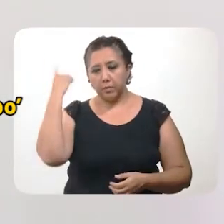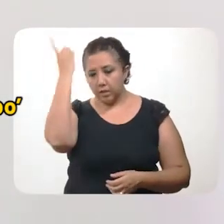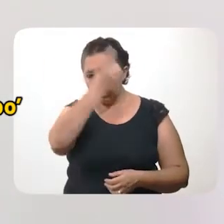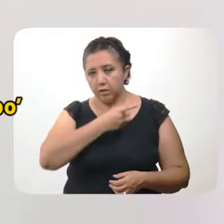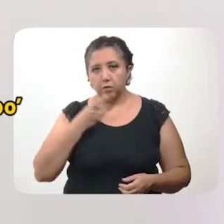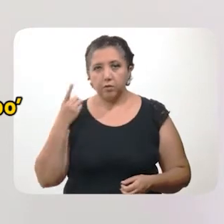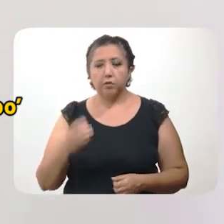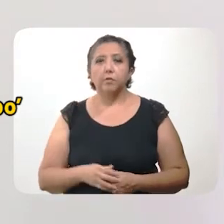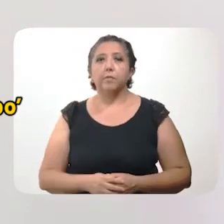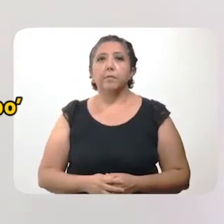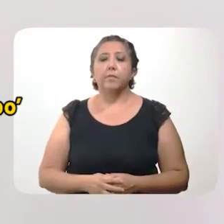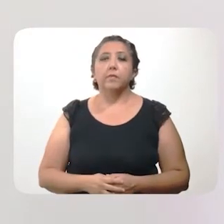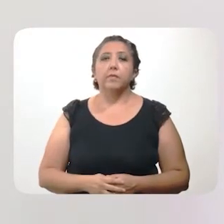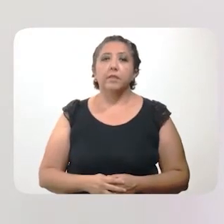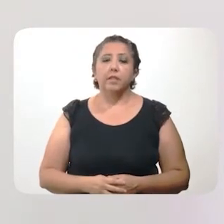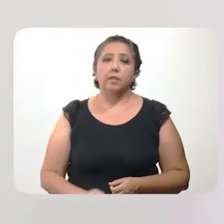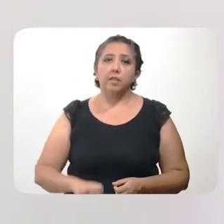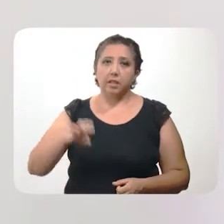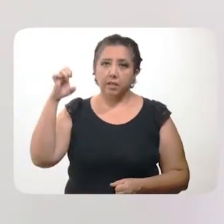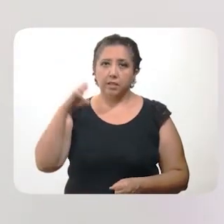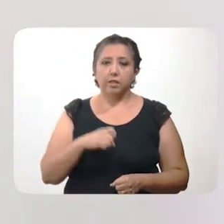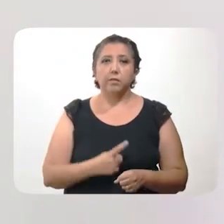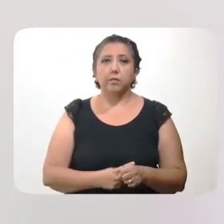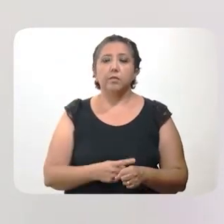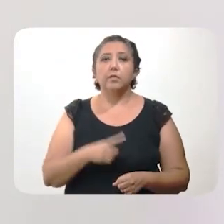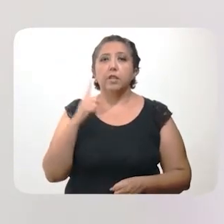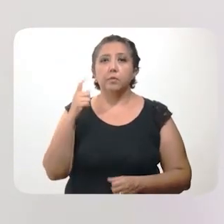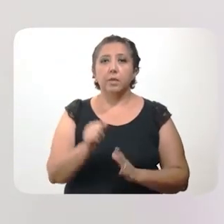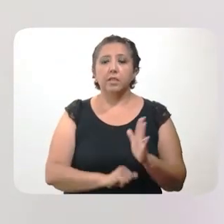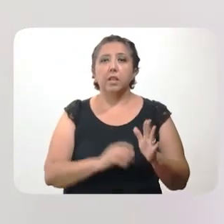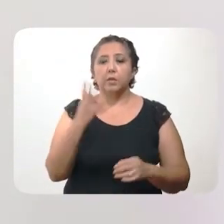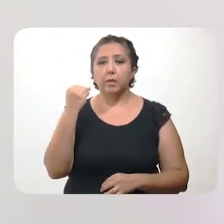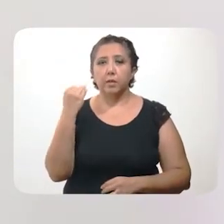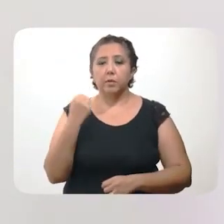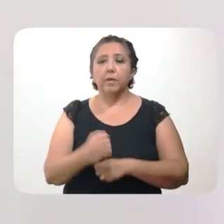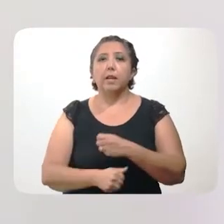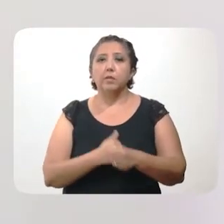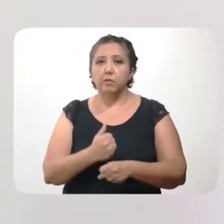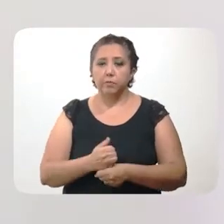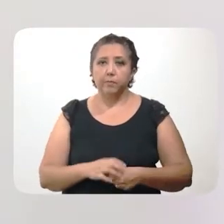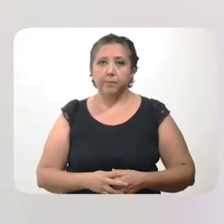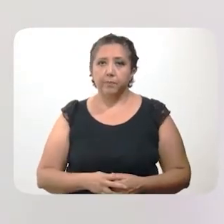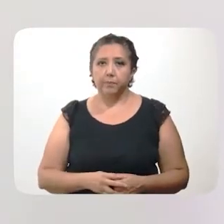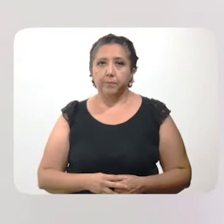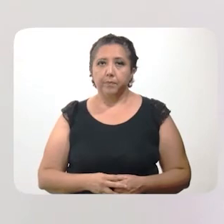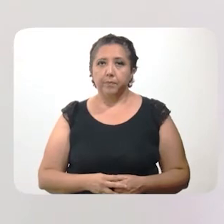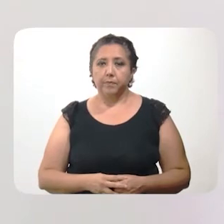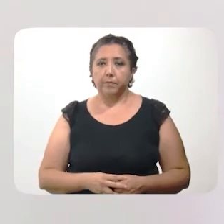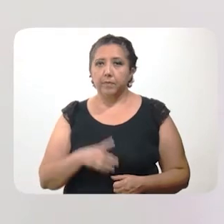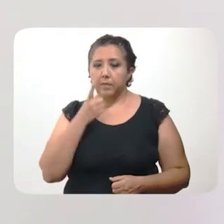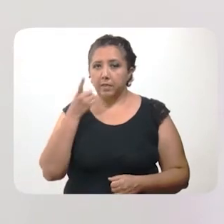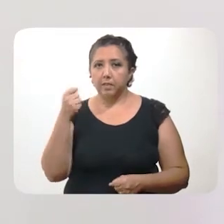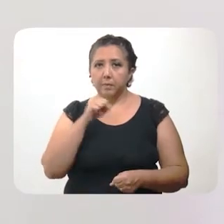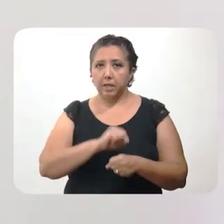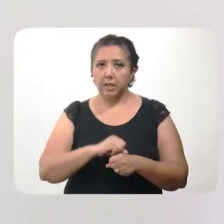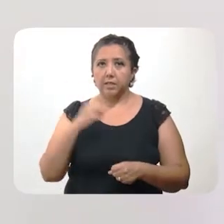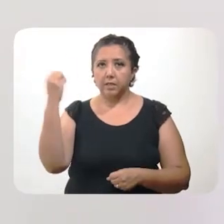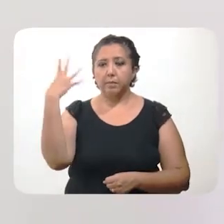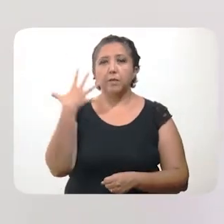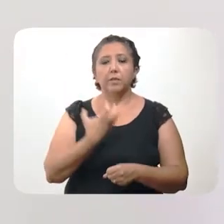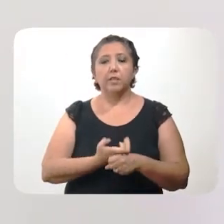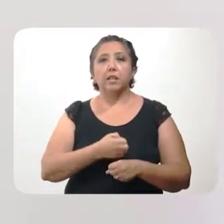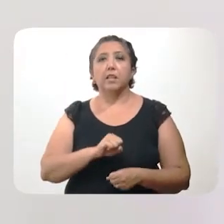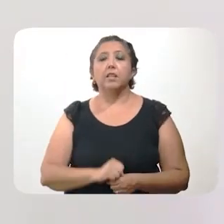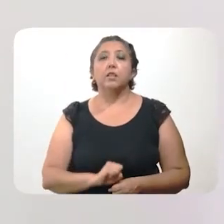pacientes a la espera de diagnóstico. El rango de edad de los casos es de 1 mes a 99 años. Los indicadores semanales